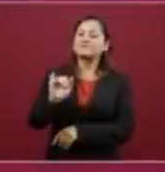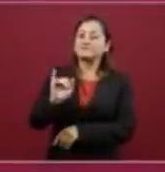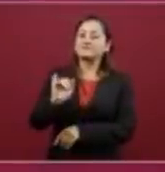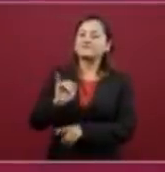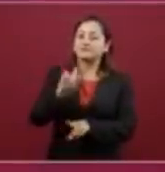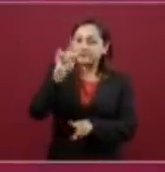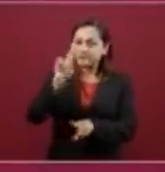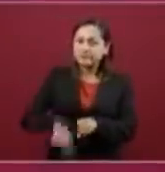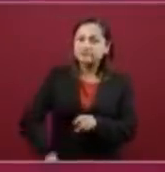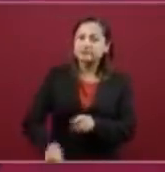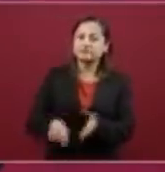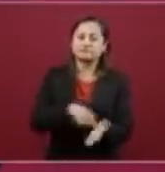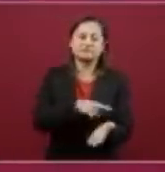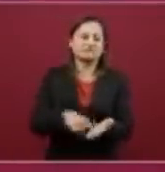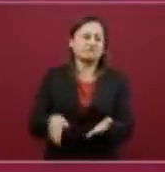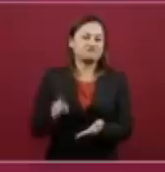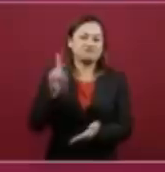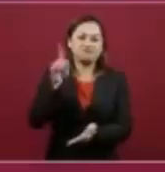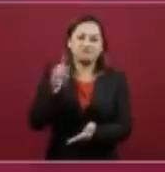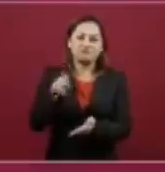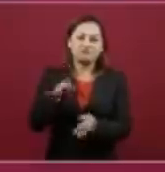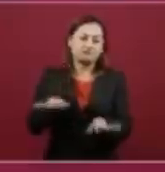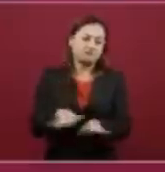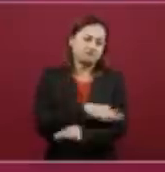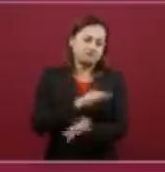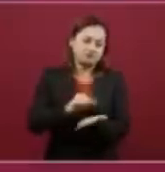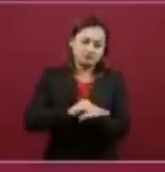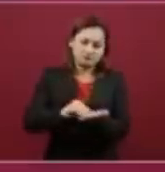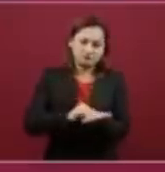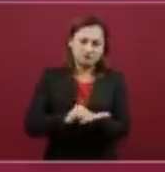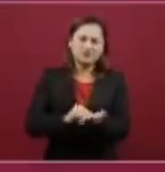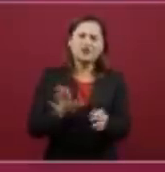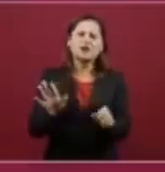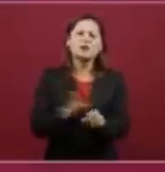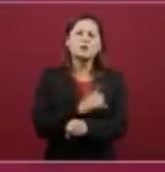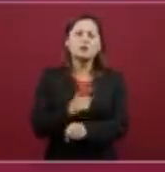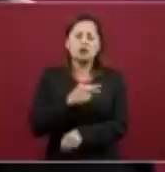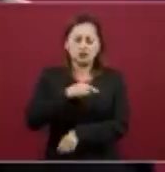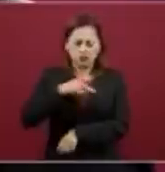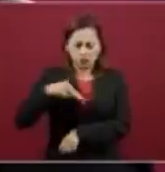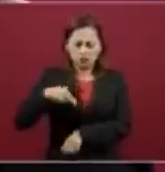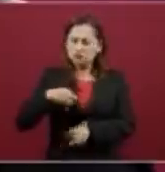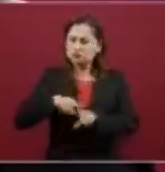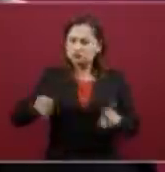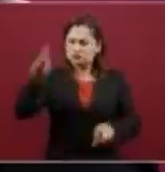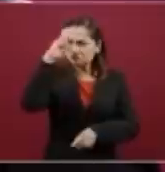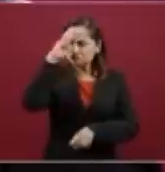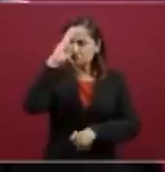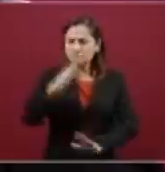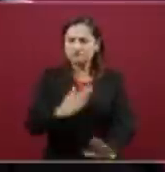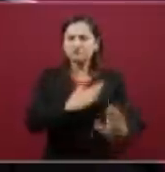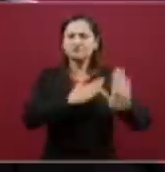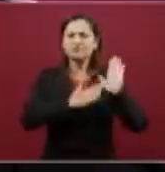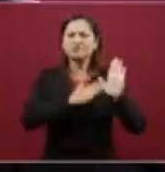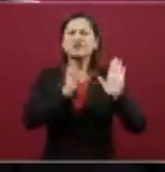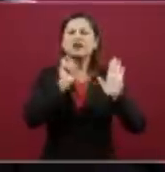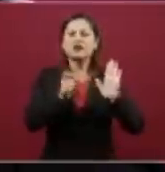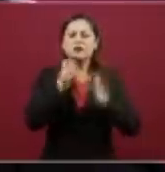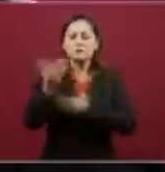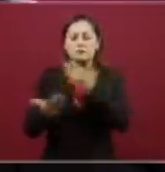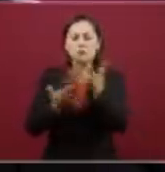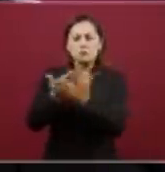tenemos es que la atención médica y los medicamentos sean gratuitos para quienes